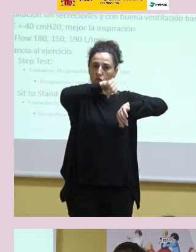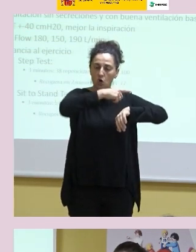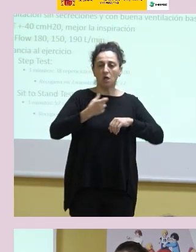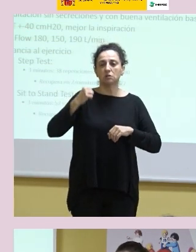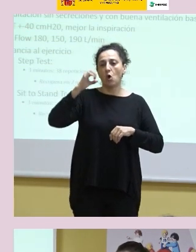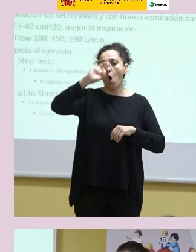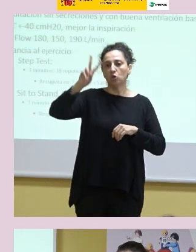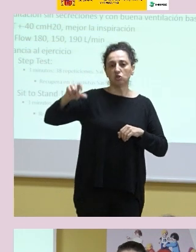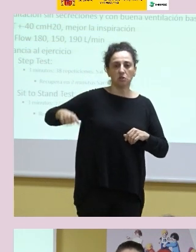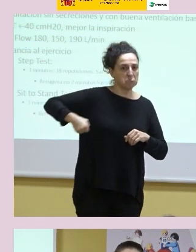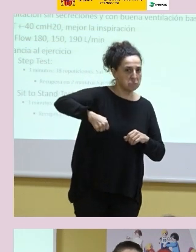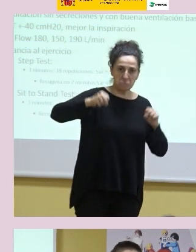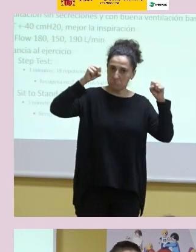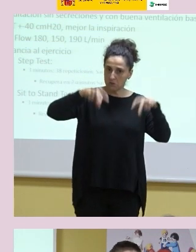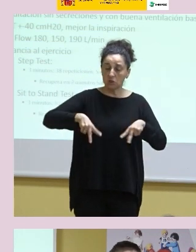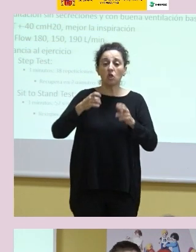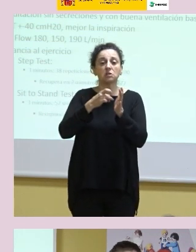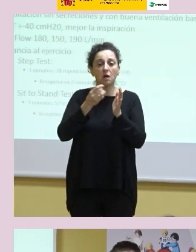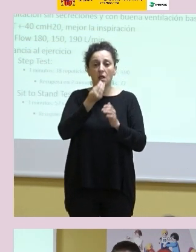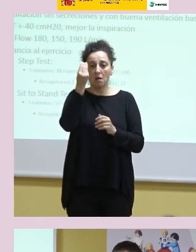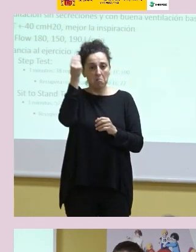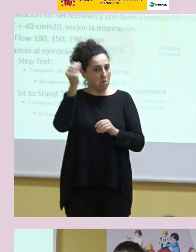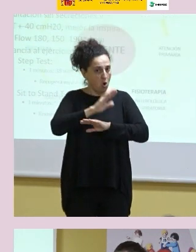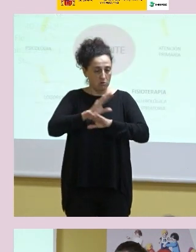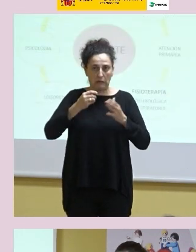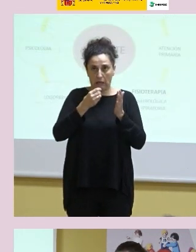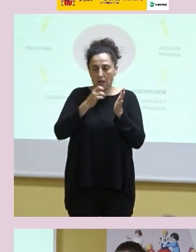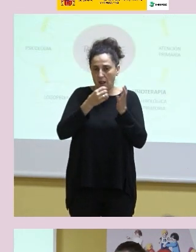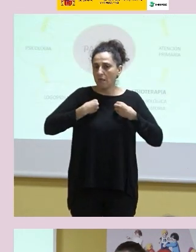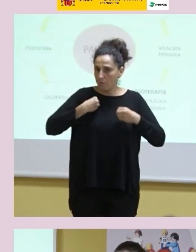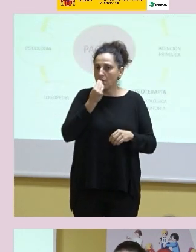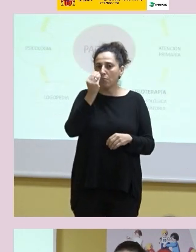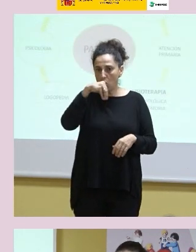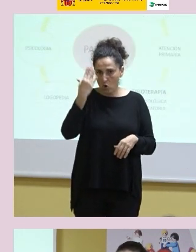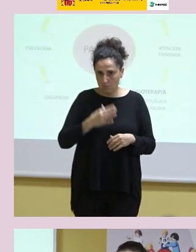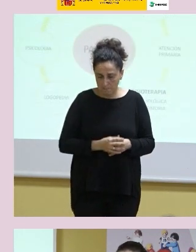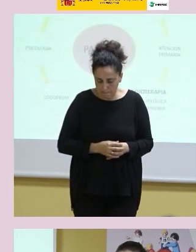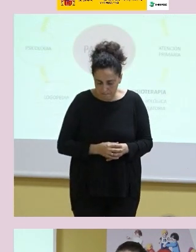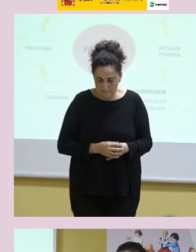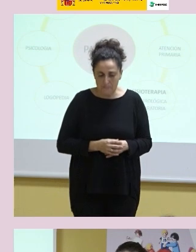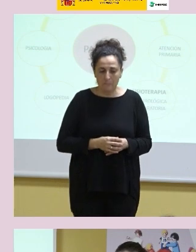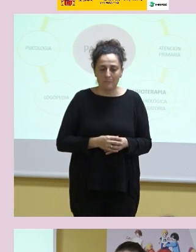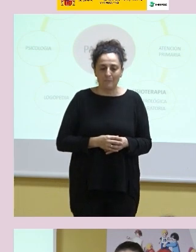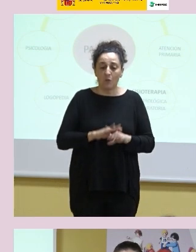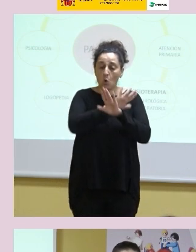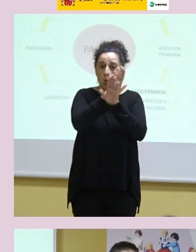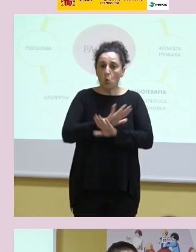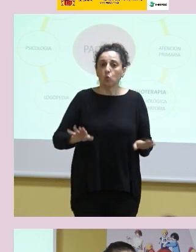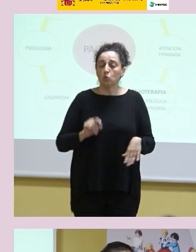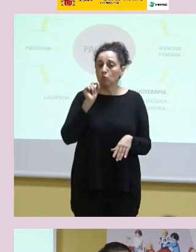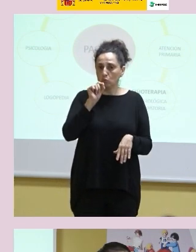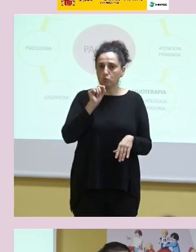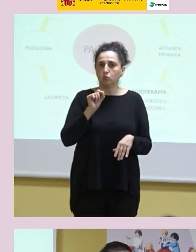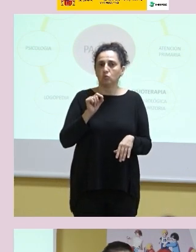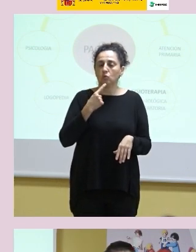oxígeno, por lo tanto su calidad de vida ha mejorado un montón. Señalar como último punto que no